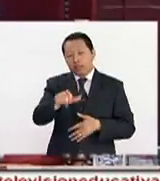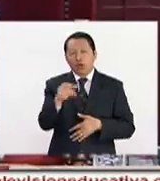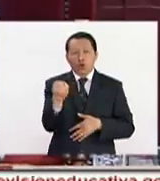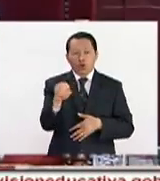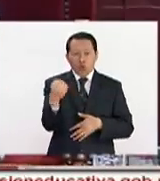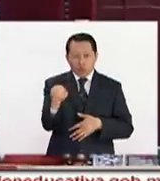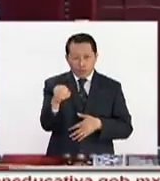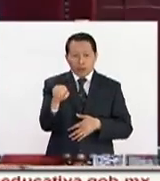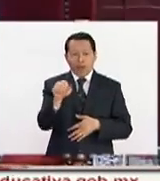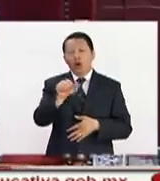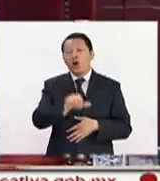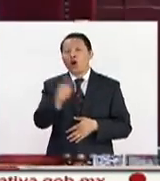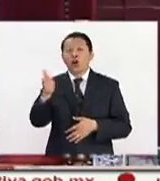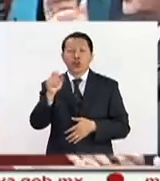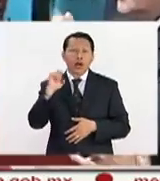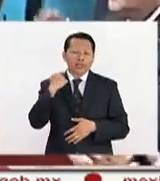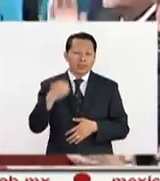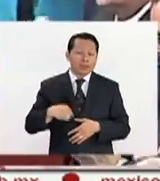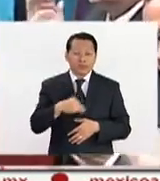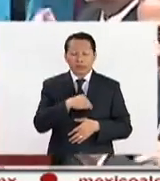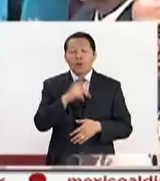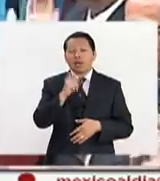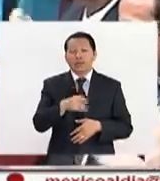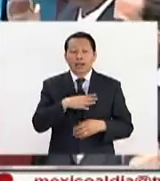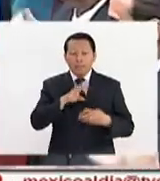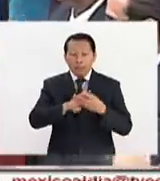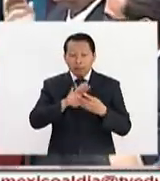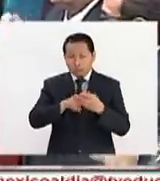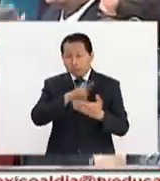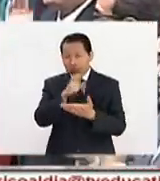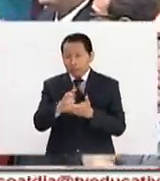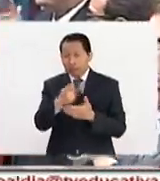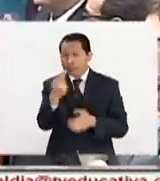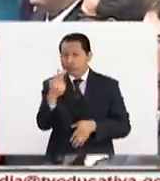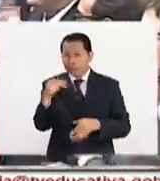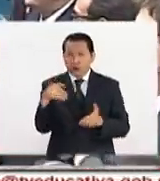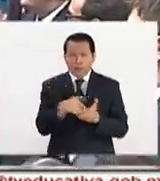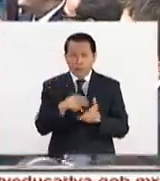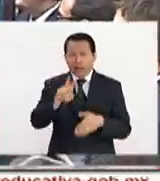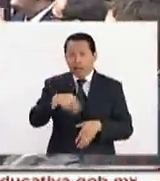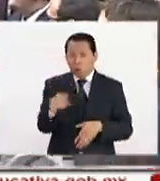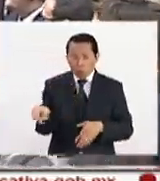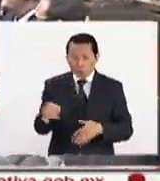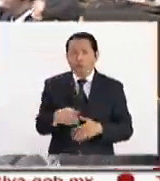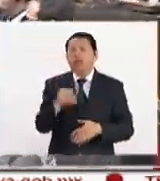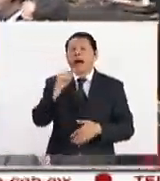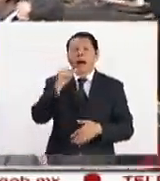octubre, mientras que los otros exmiembros recibieron prisión bajo fianza de 25.000 euros.